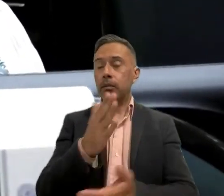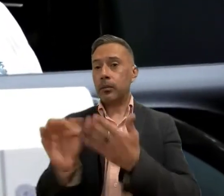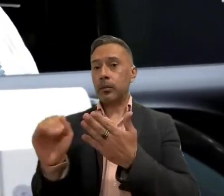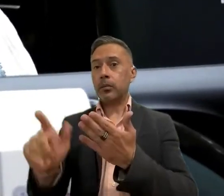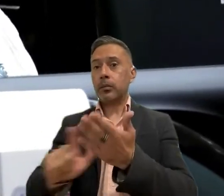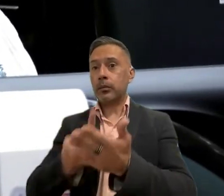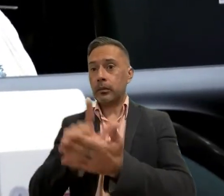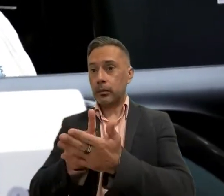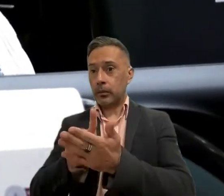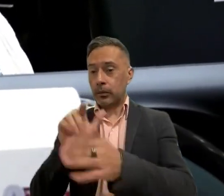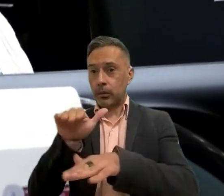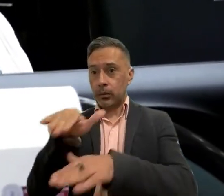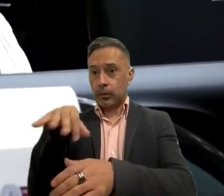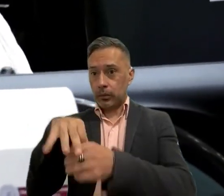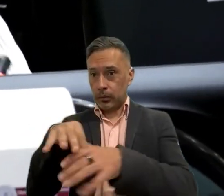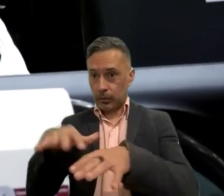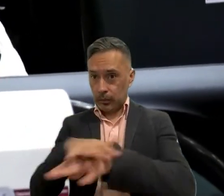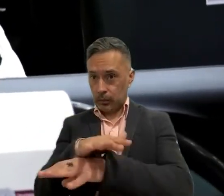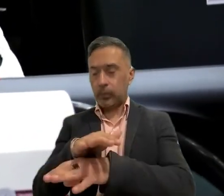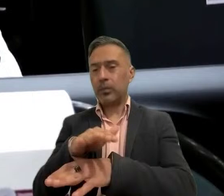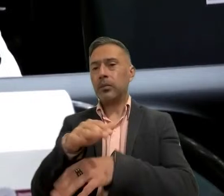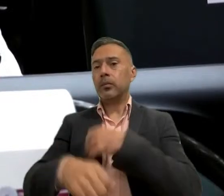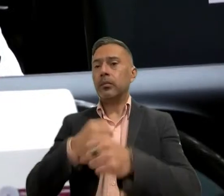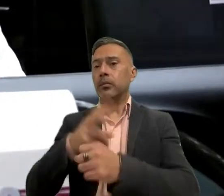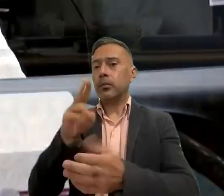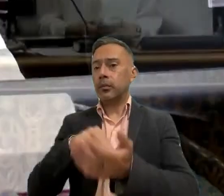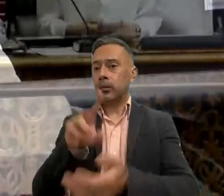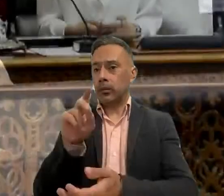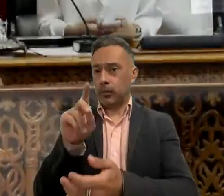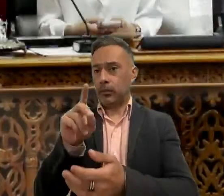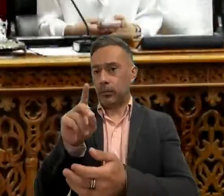año 2030. ¿Es cuánto, diputado?